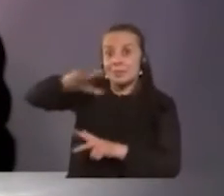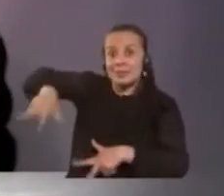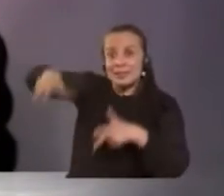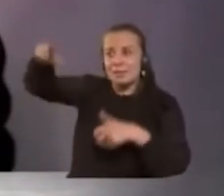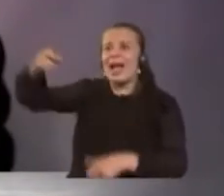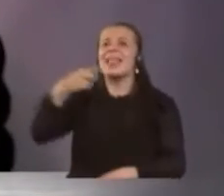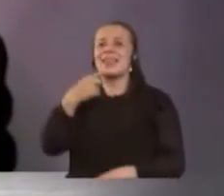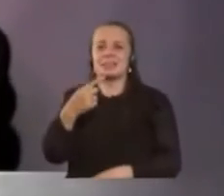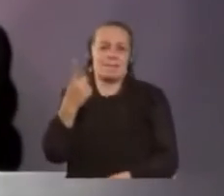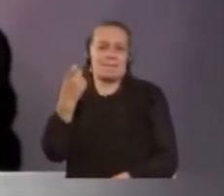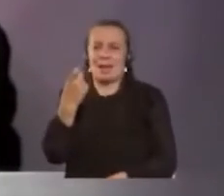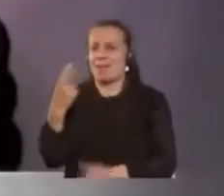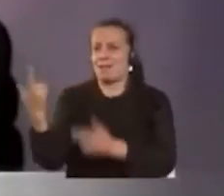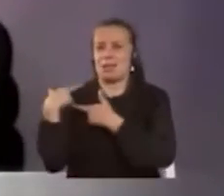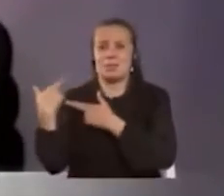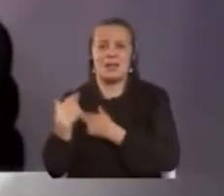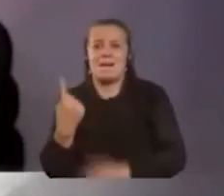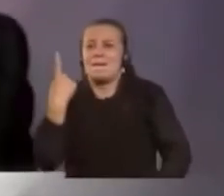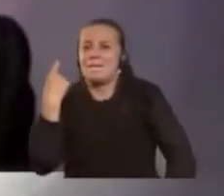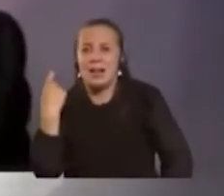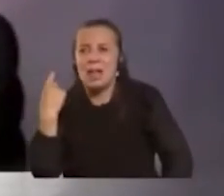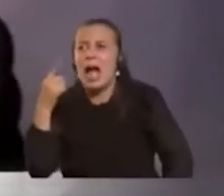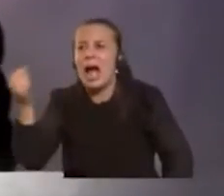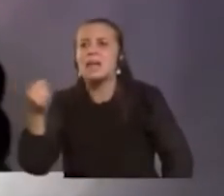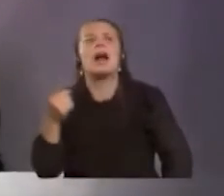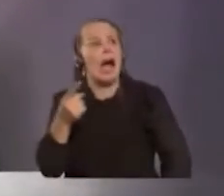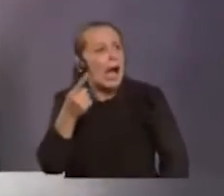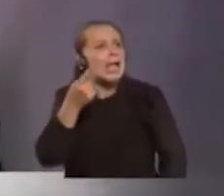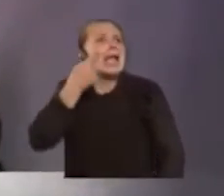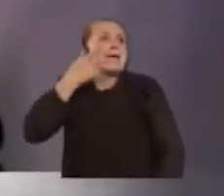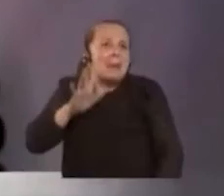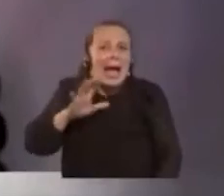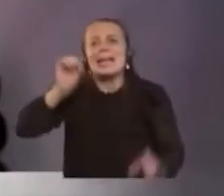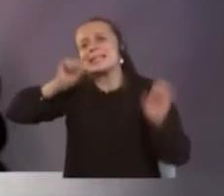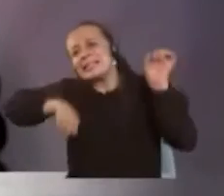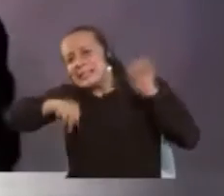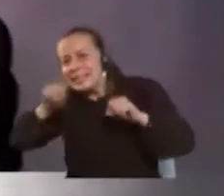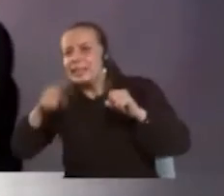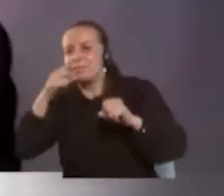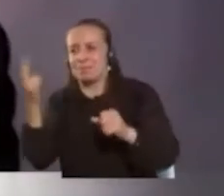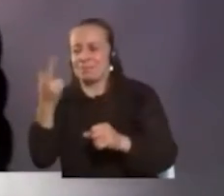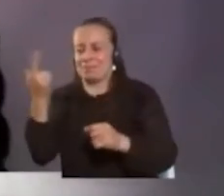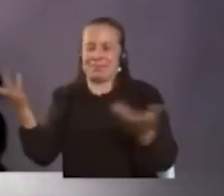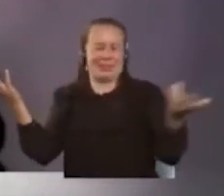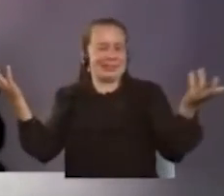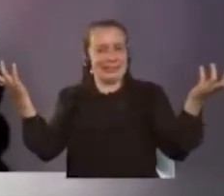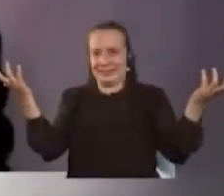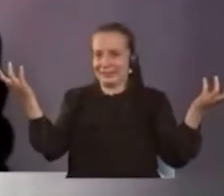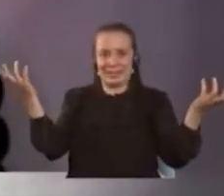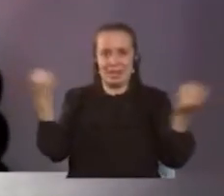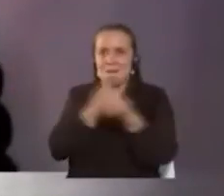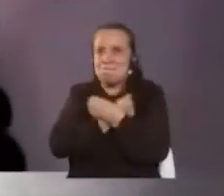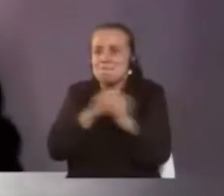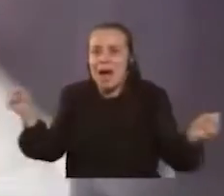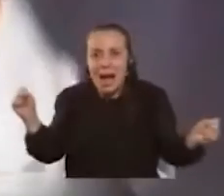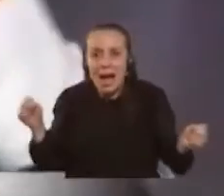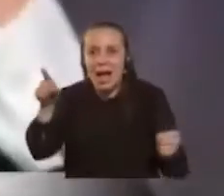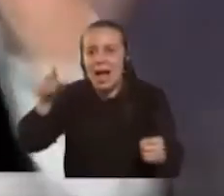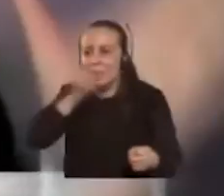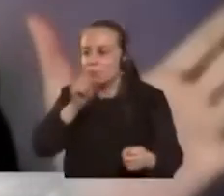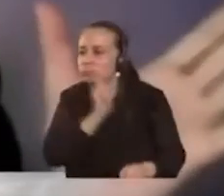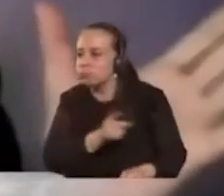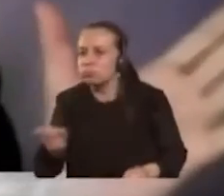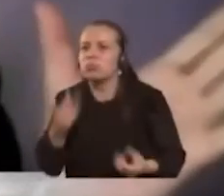acto de irresponsabilidad abre el camino para ese probable reconteo, y es tan absurdo lo del reconteo que como